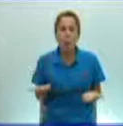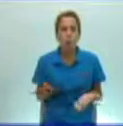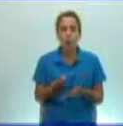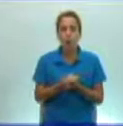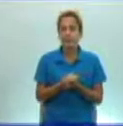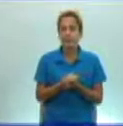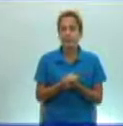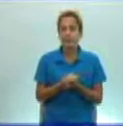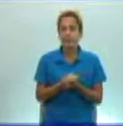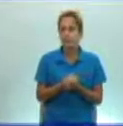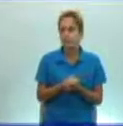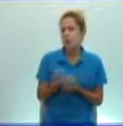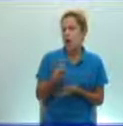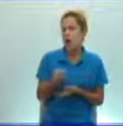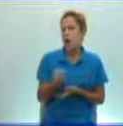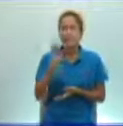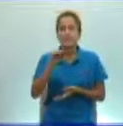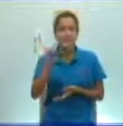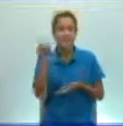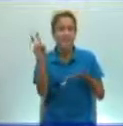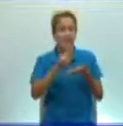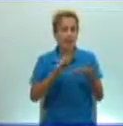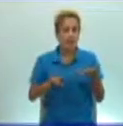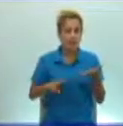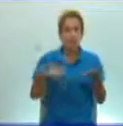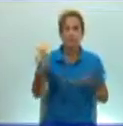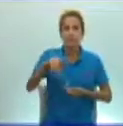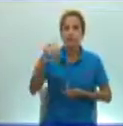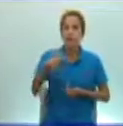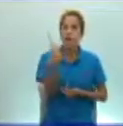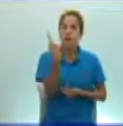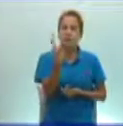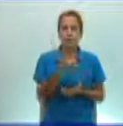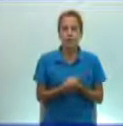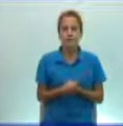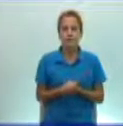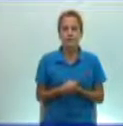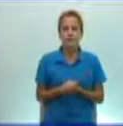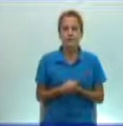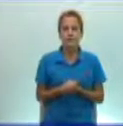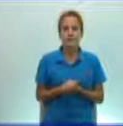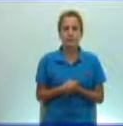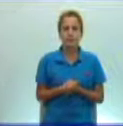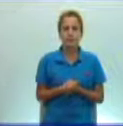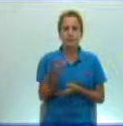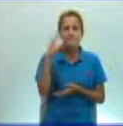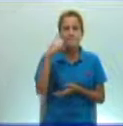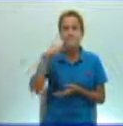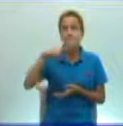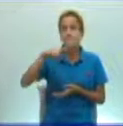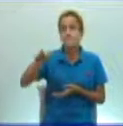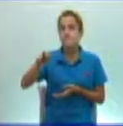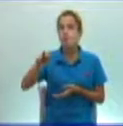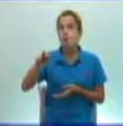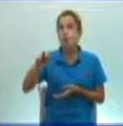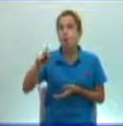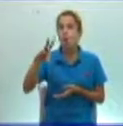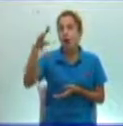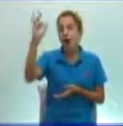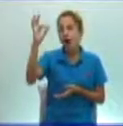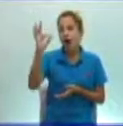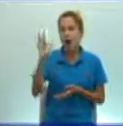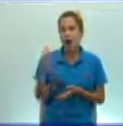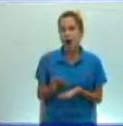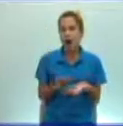orientó leer en la actividad número 1, que decía: busca en el índice de tu libro de